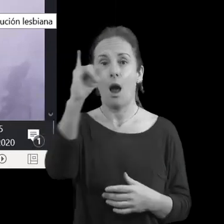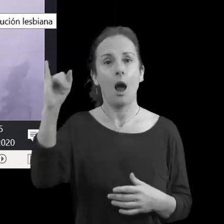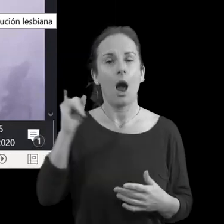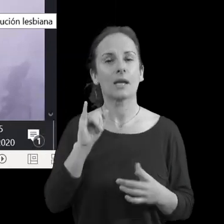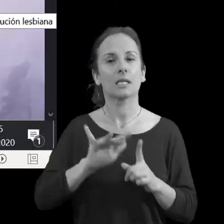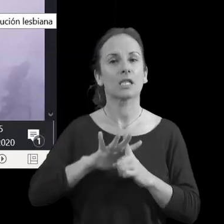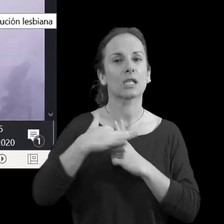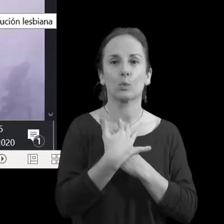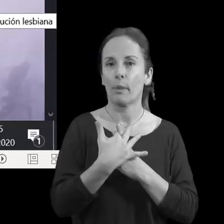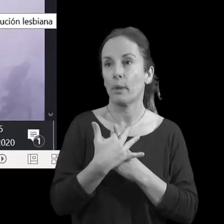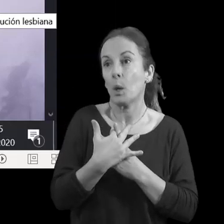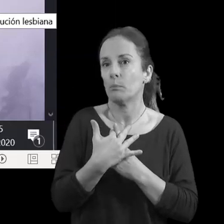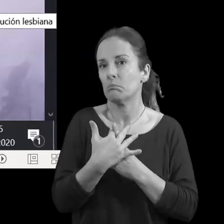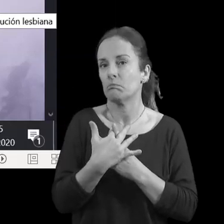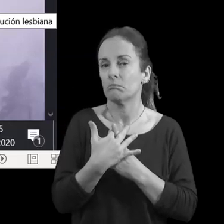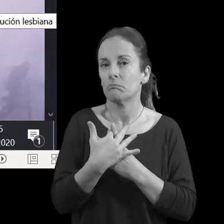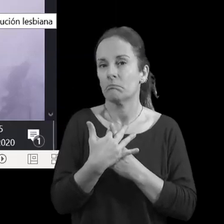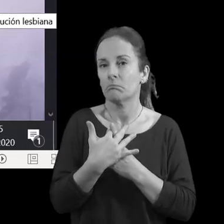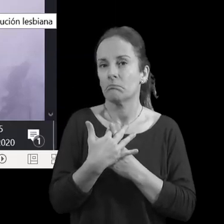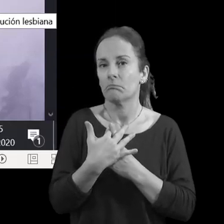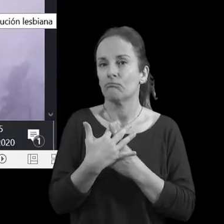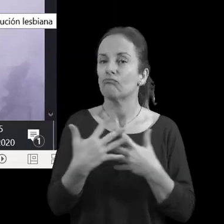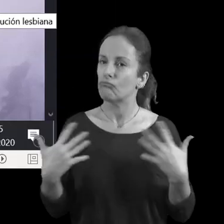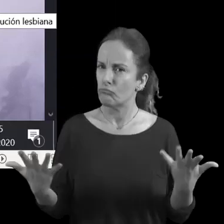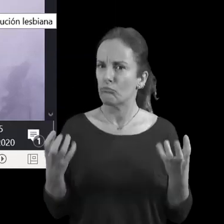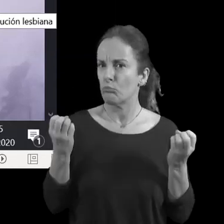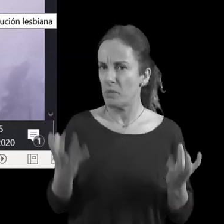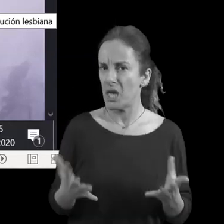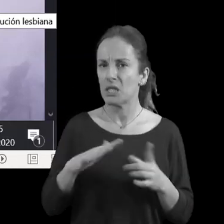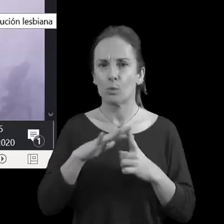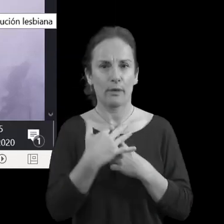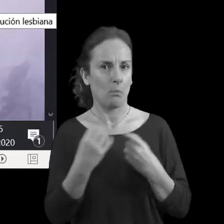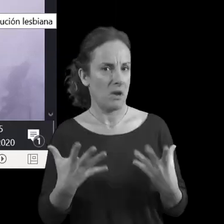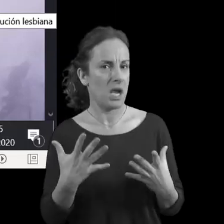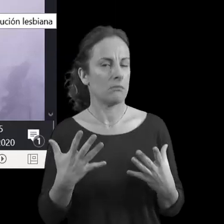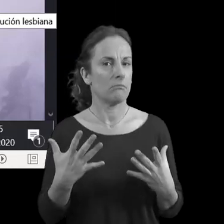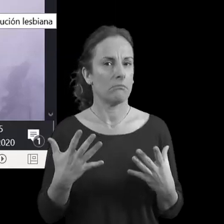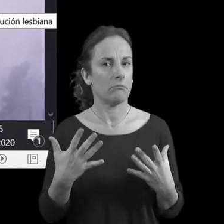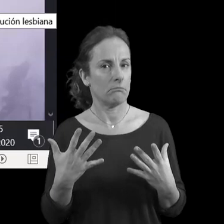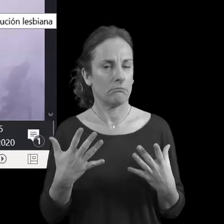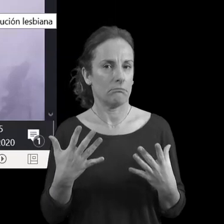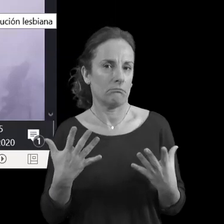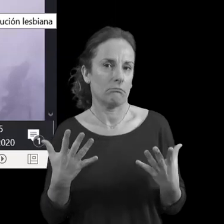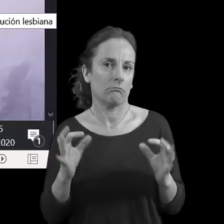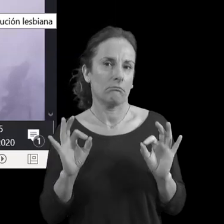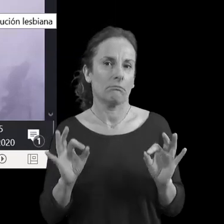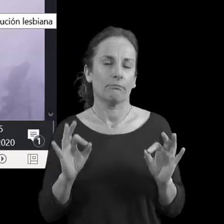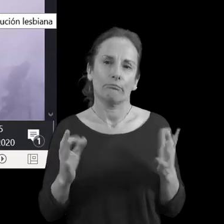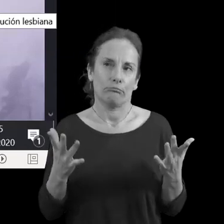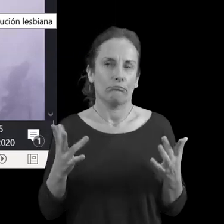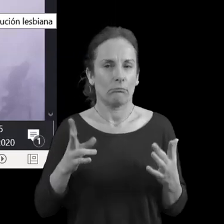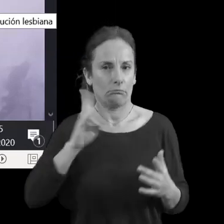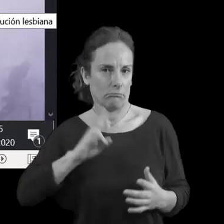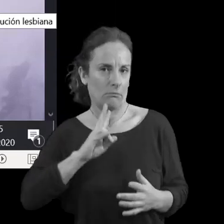situaciones, bueno, de cierto renombre o, bueno, más posiciones que podemos pensar que son más